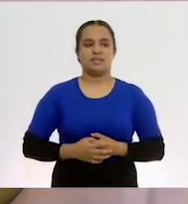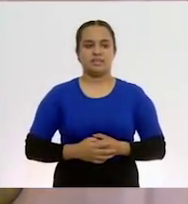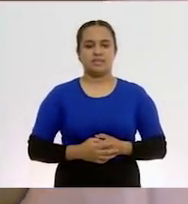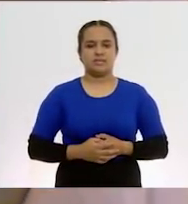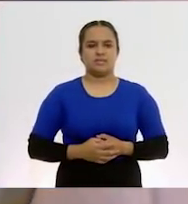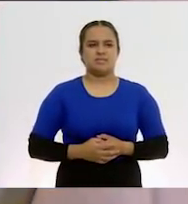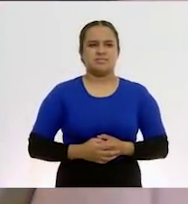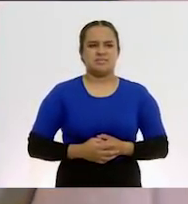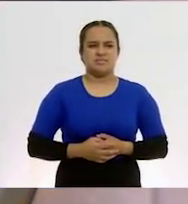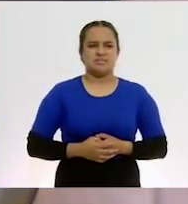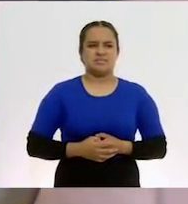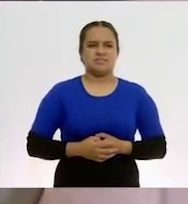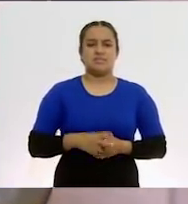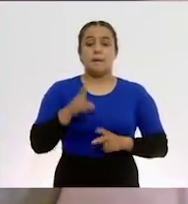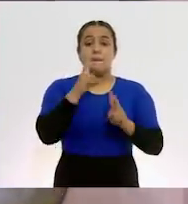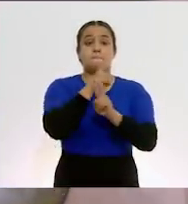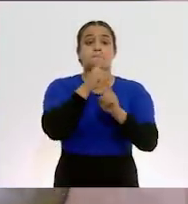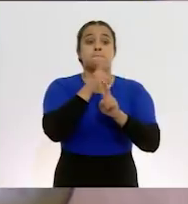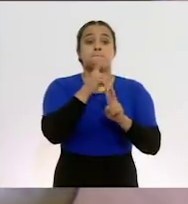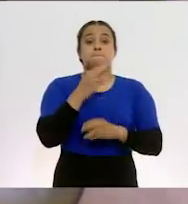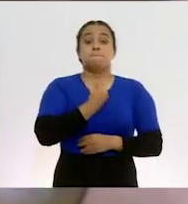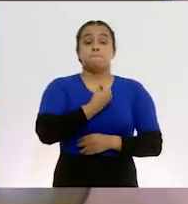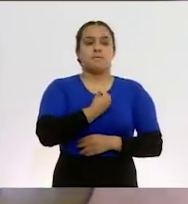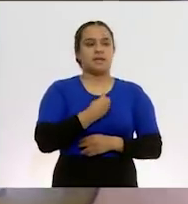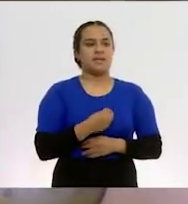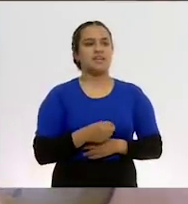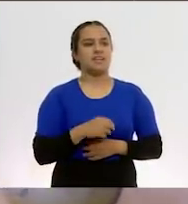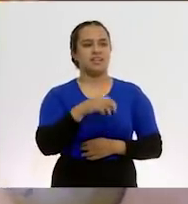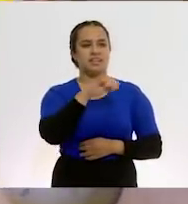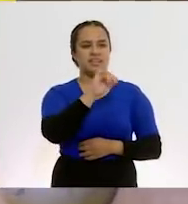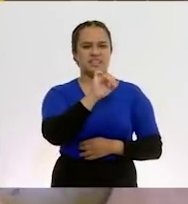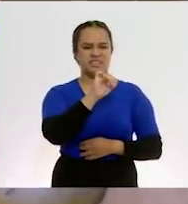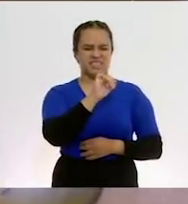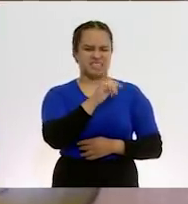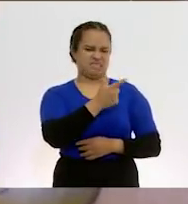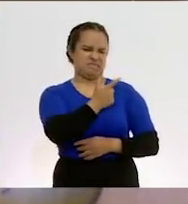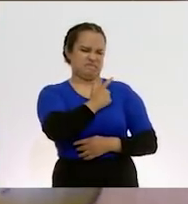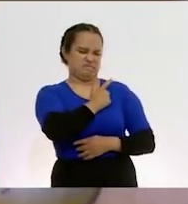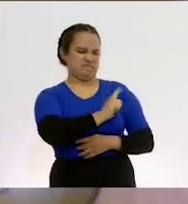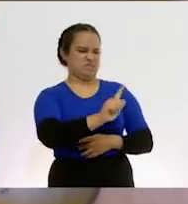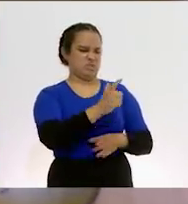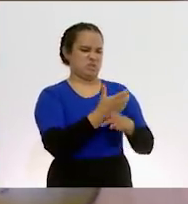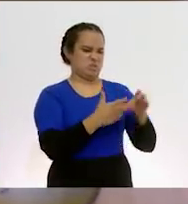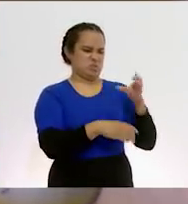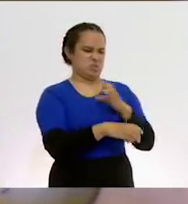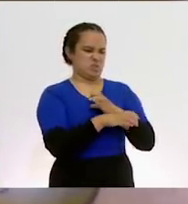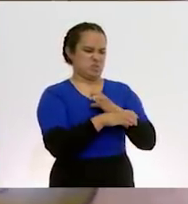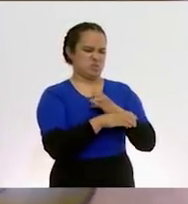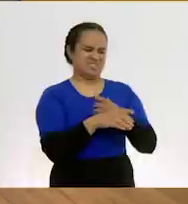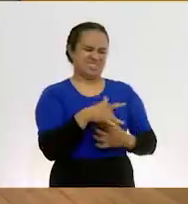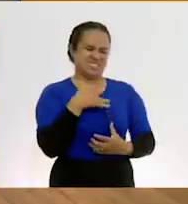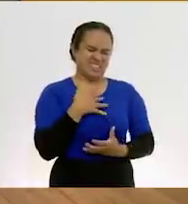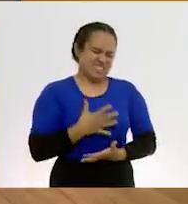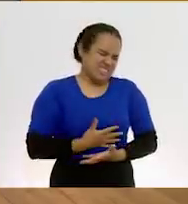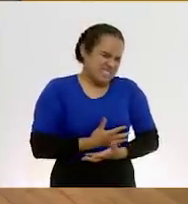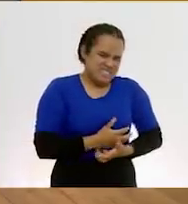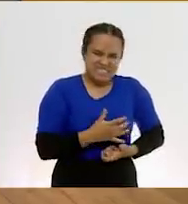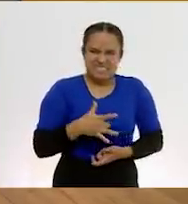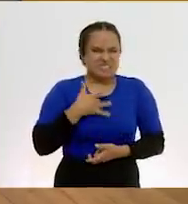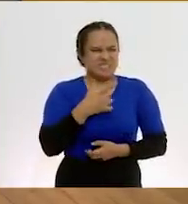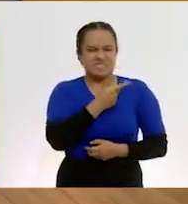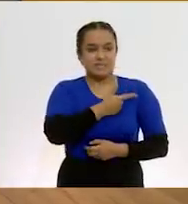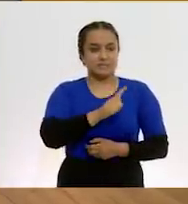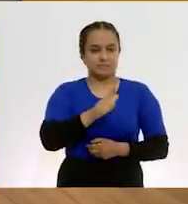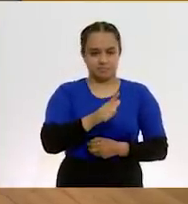Sí, como es... que está sosteniendo el aire. Es como de desagrado, algo que no te gusta, algo como que te cayó mal y hoy.